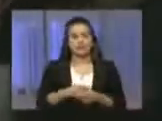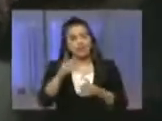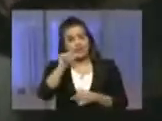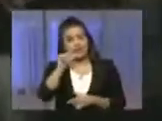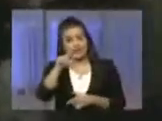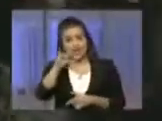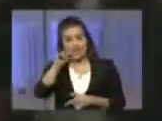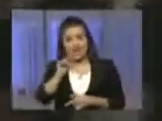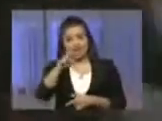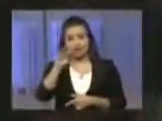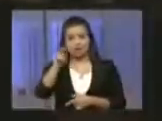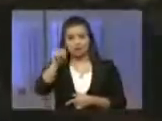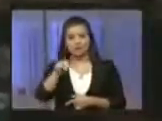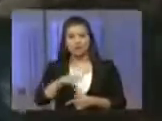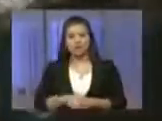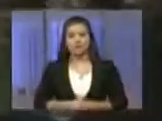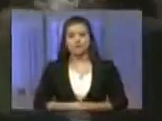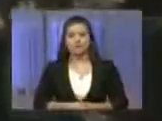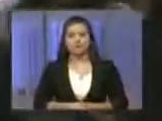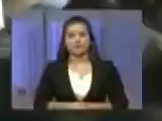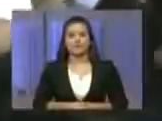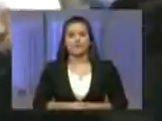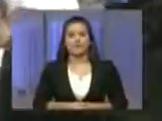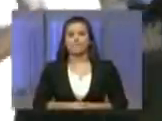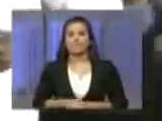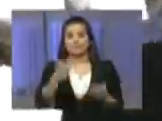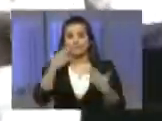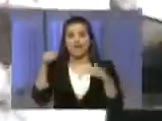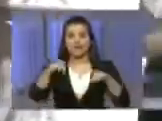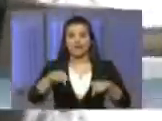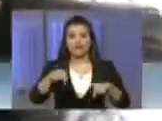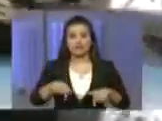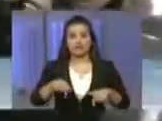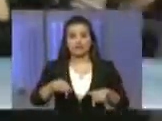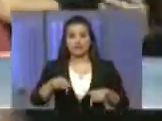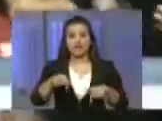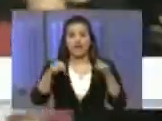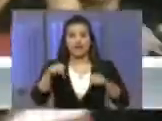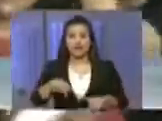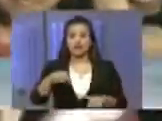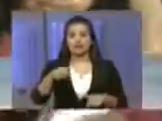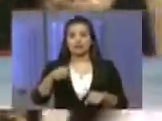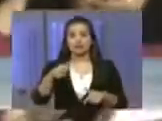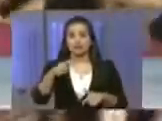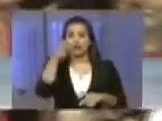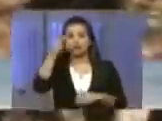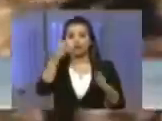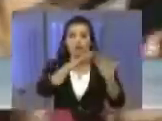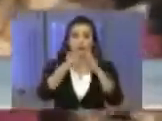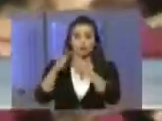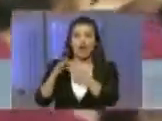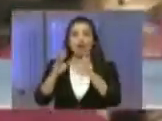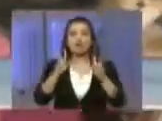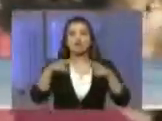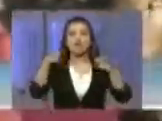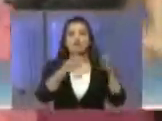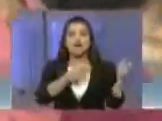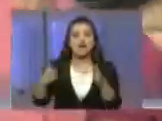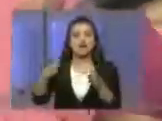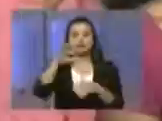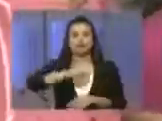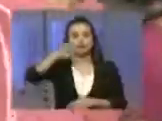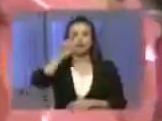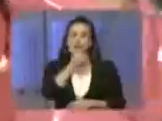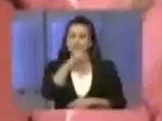aquí estamos en uno de los consejos comunales Nueva Era socialista se